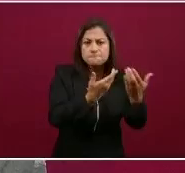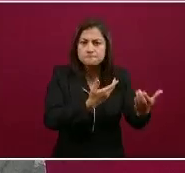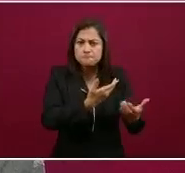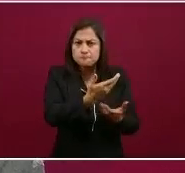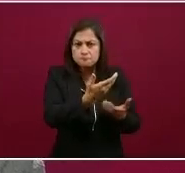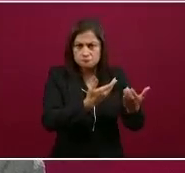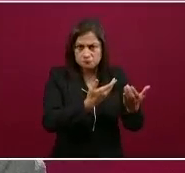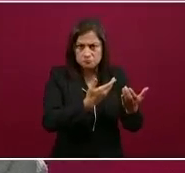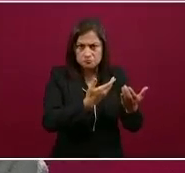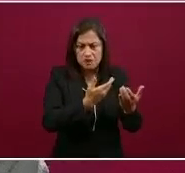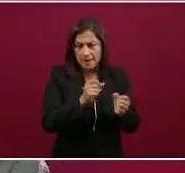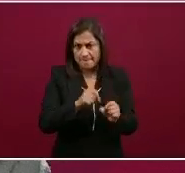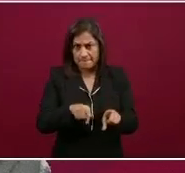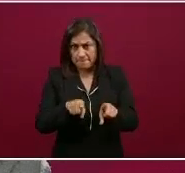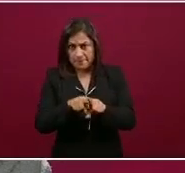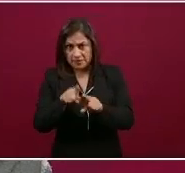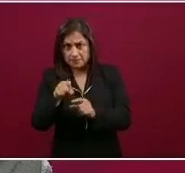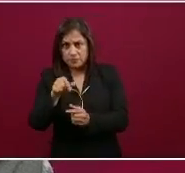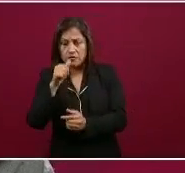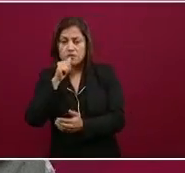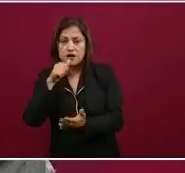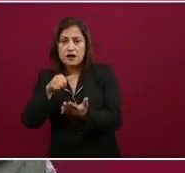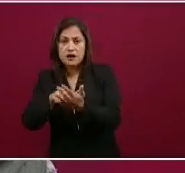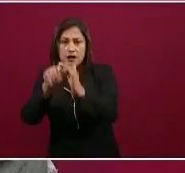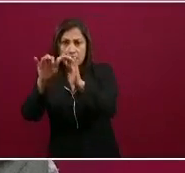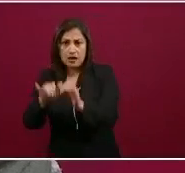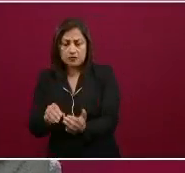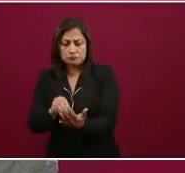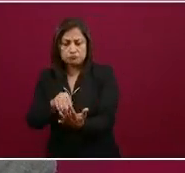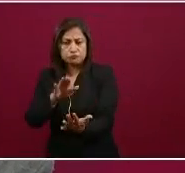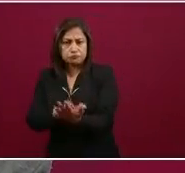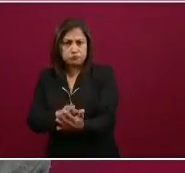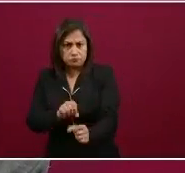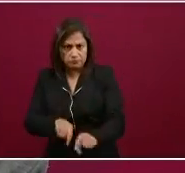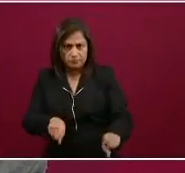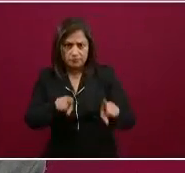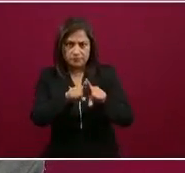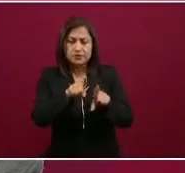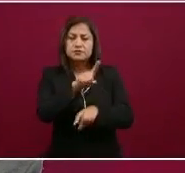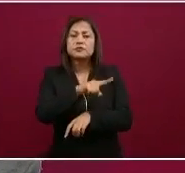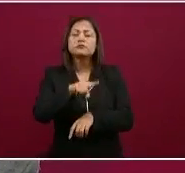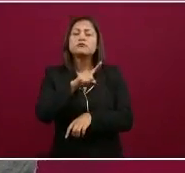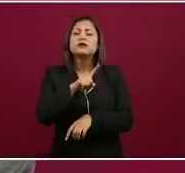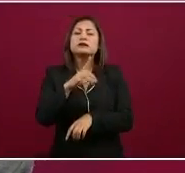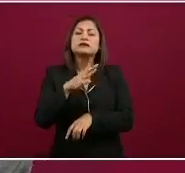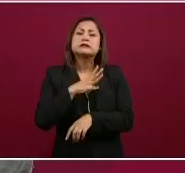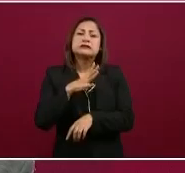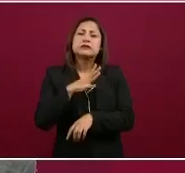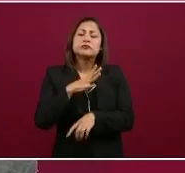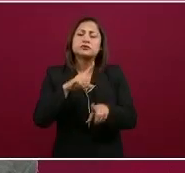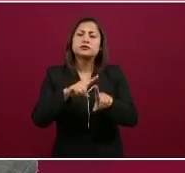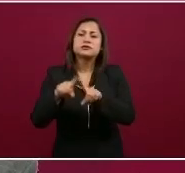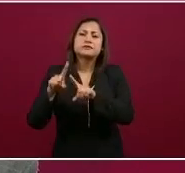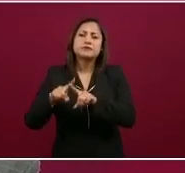que haya intercambio de puntos de vista y que se llegue a un acuerdo